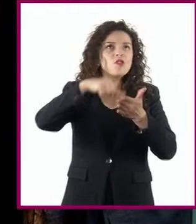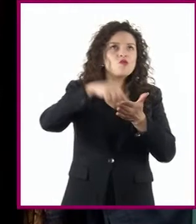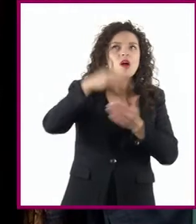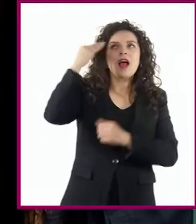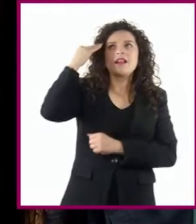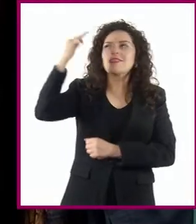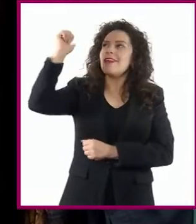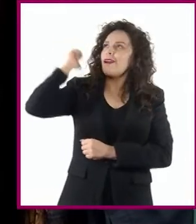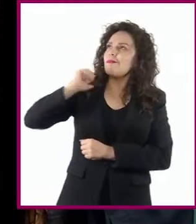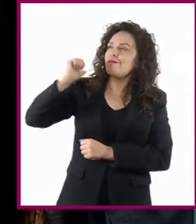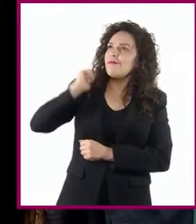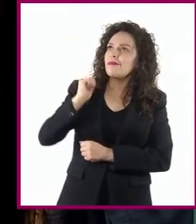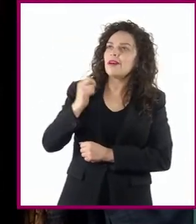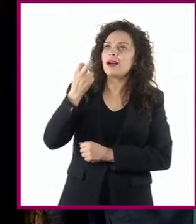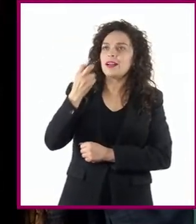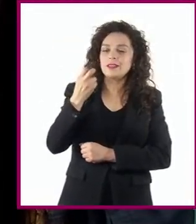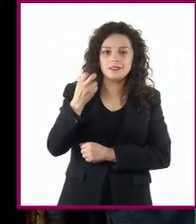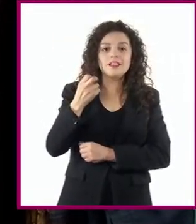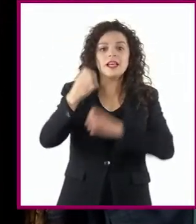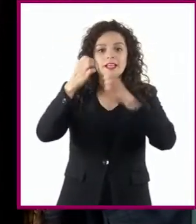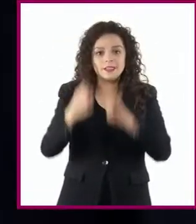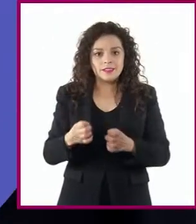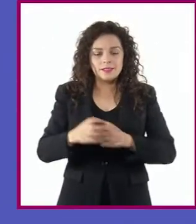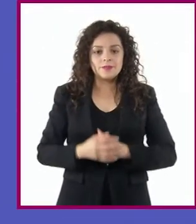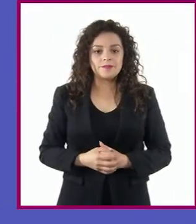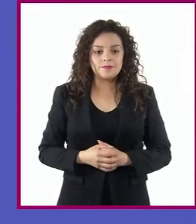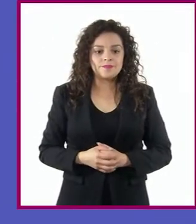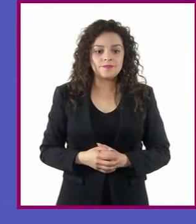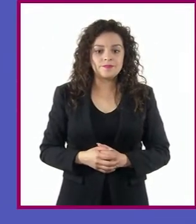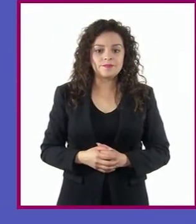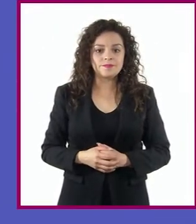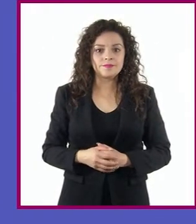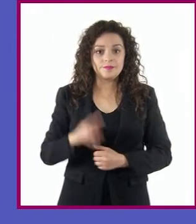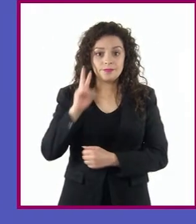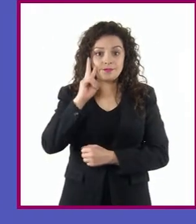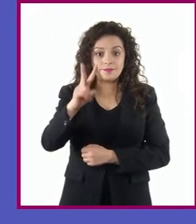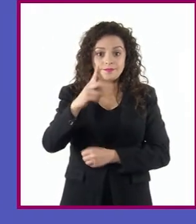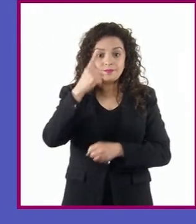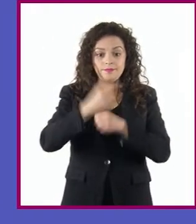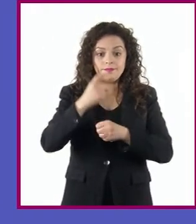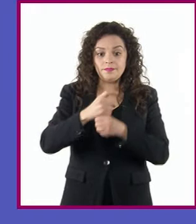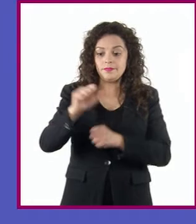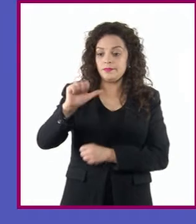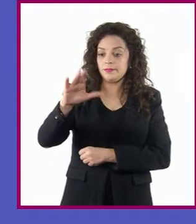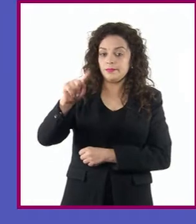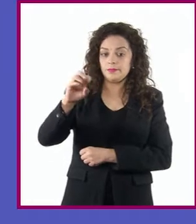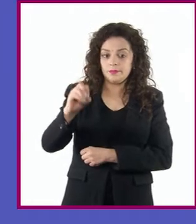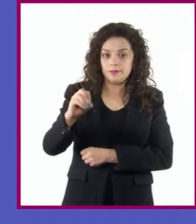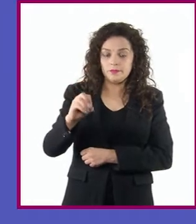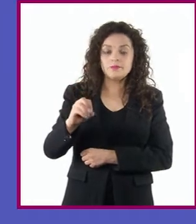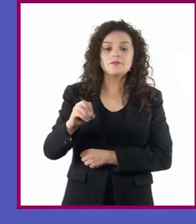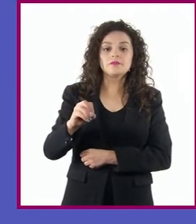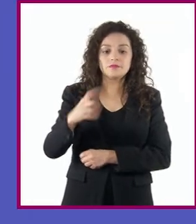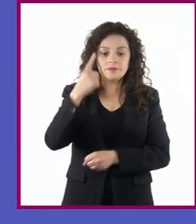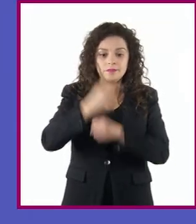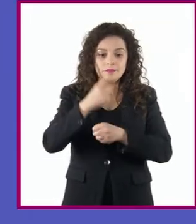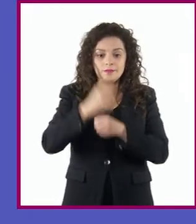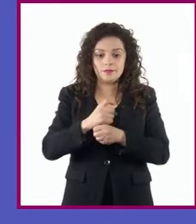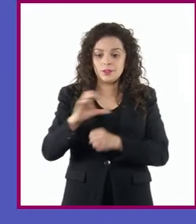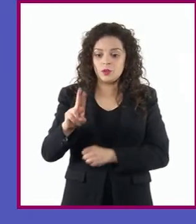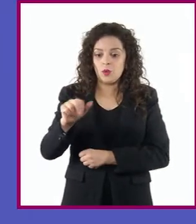época en que se sitúan. Acto primero. Cuadro primero. La